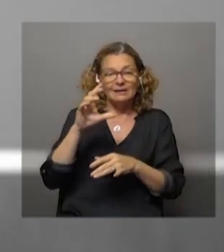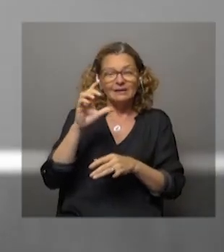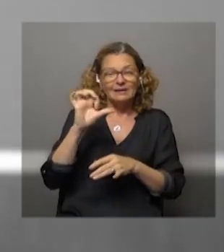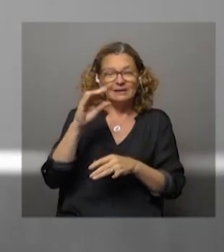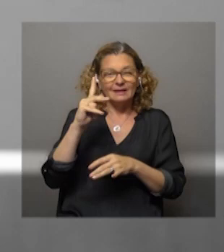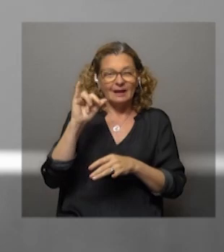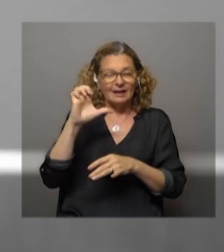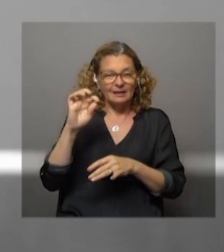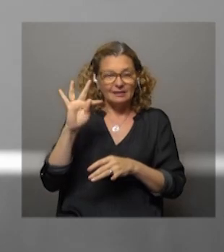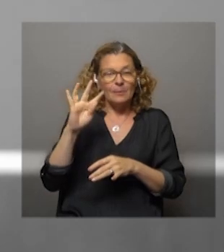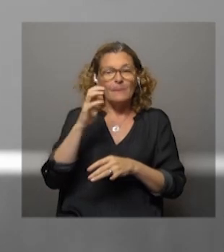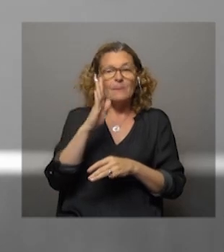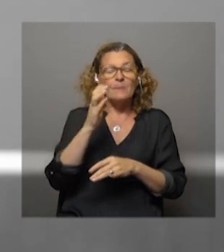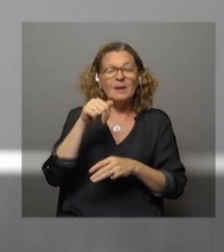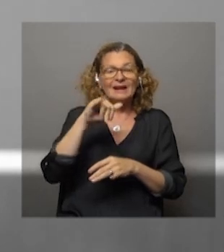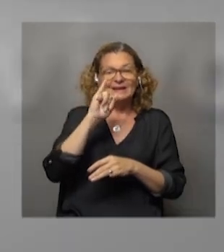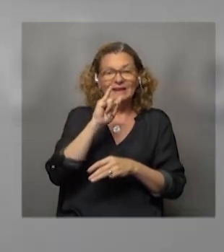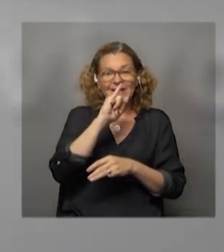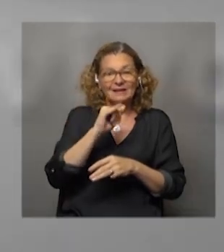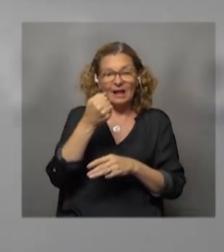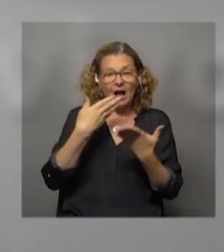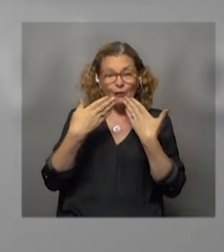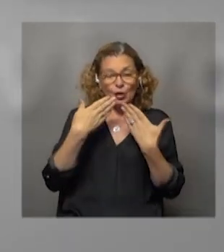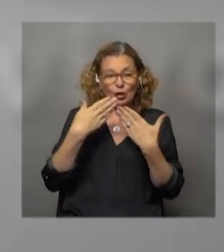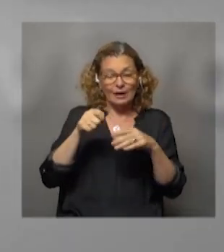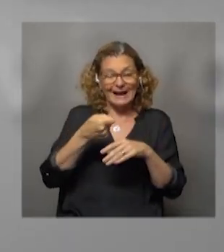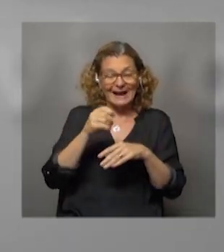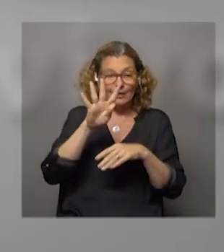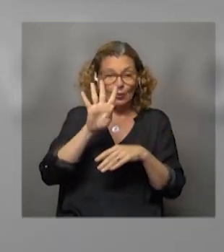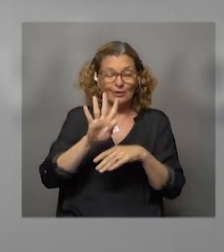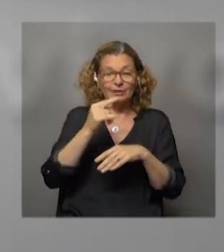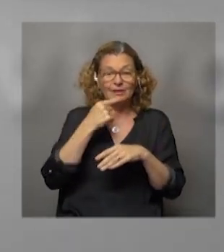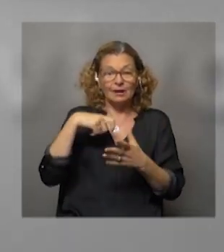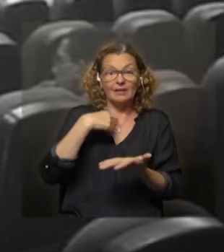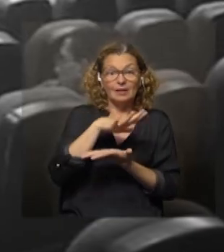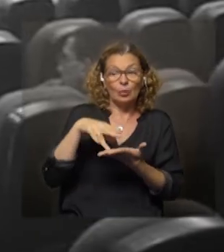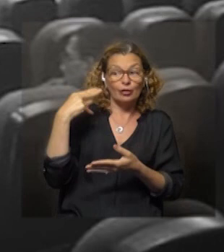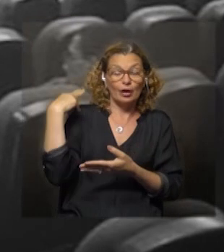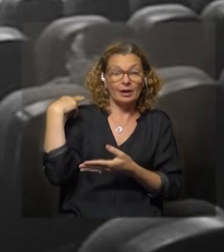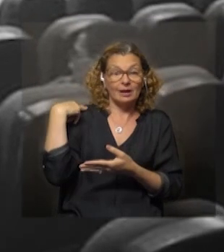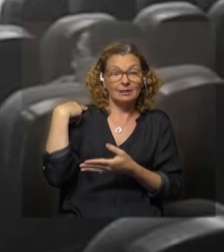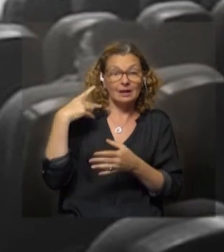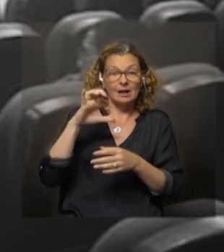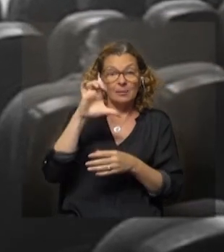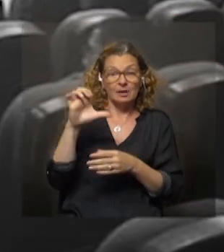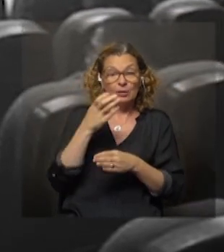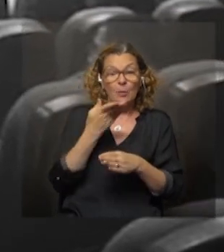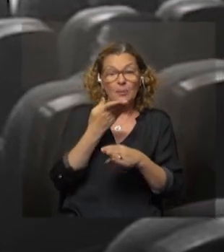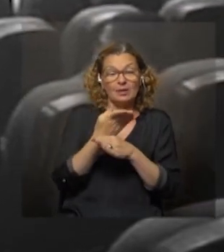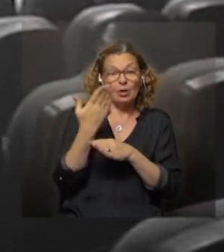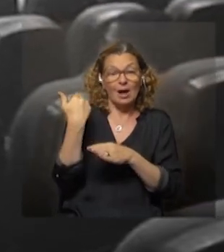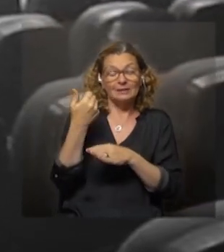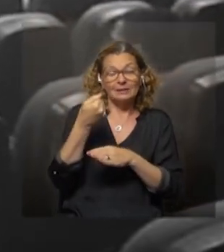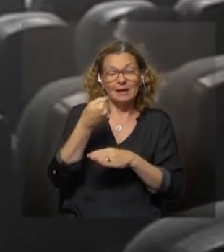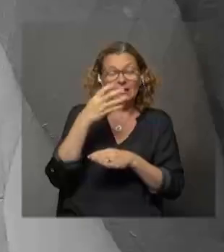ejecutivo de verticals habló con telenoche sobre la situación que involucra un gerente de su empresa con el pedido al ex